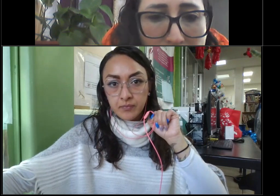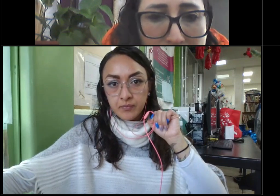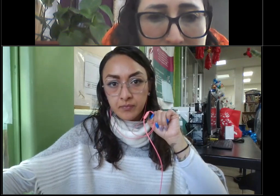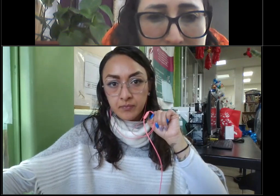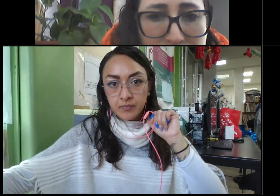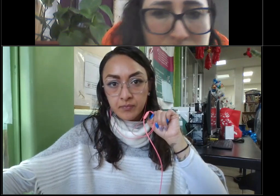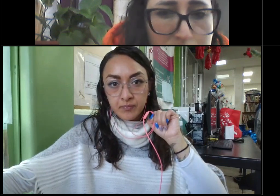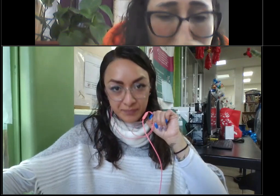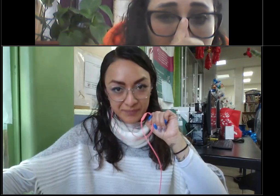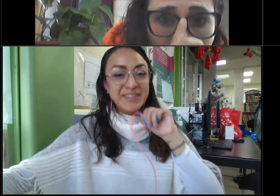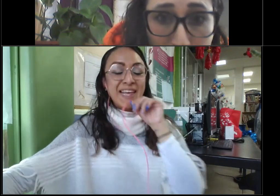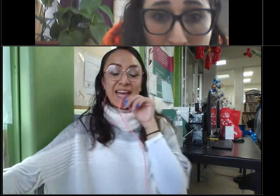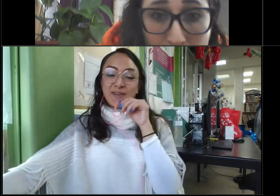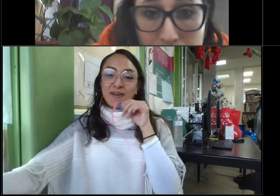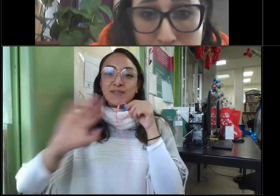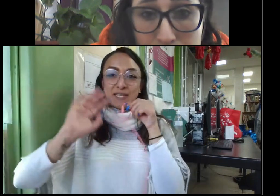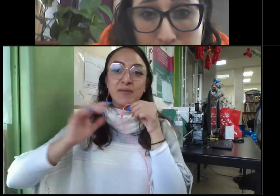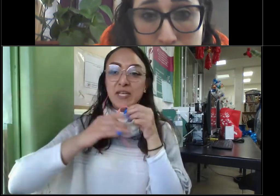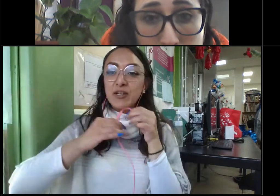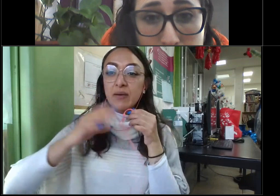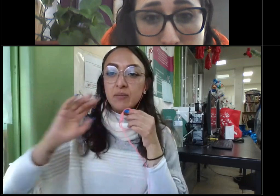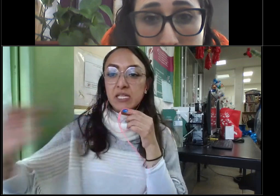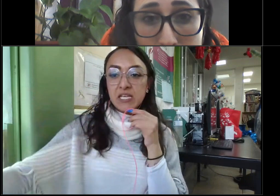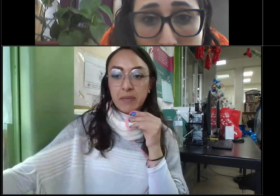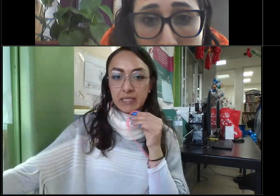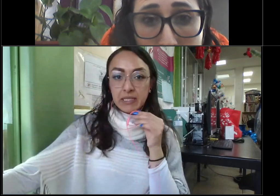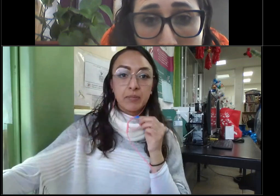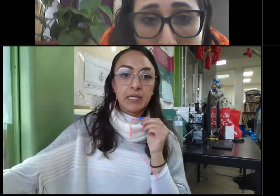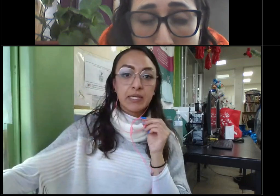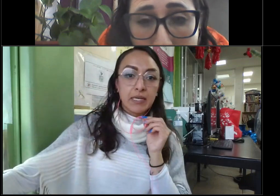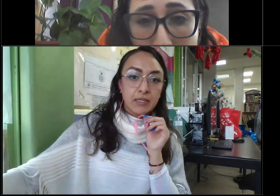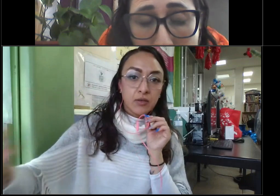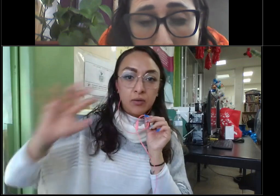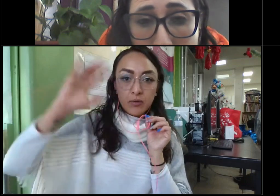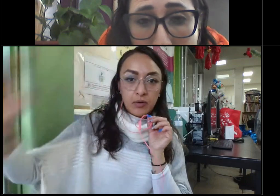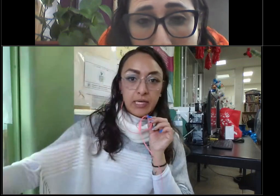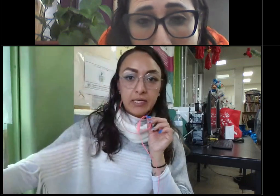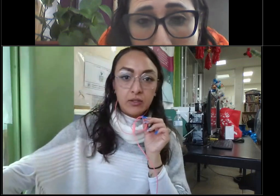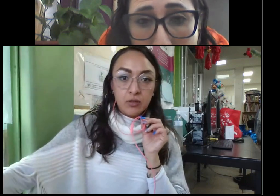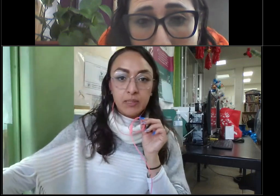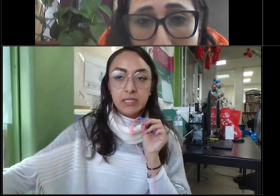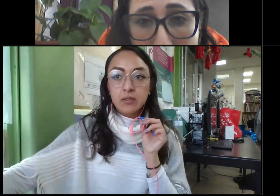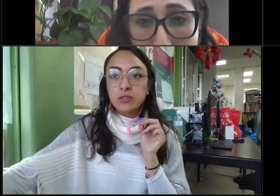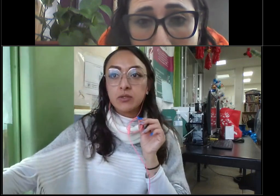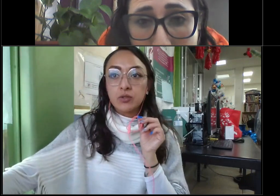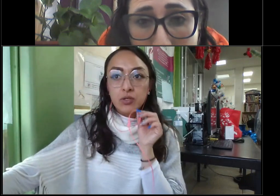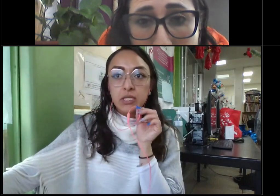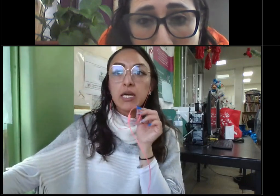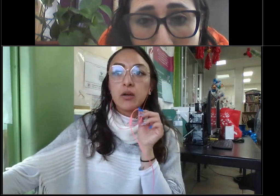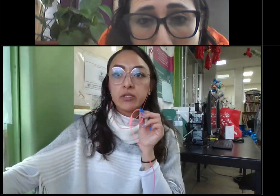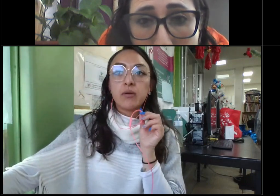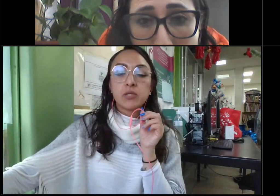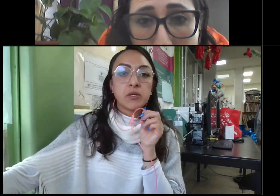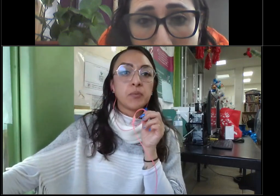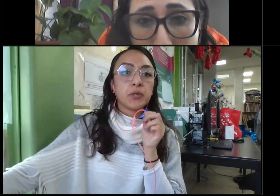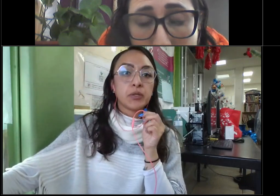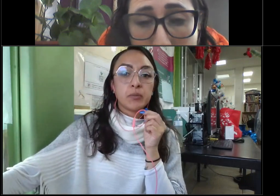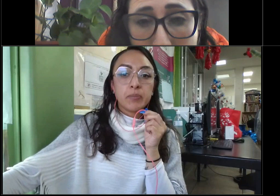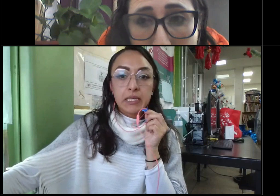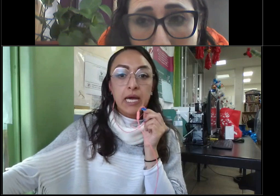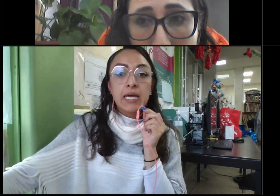Ahí vamos, poco a poco. Ahí vamos. Y ahorita vamos a hacer práctica para que no crean que todo va a ser cuestión teórica. Ahorita vamos a